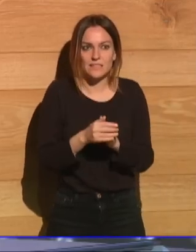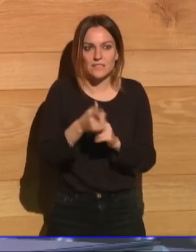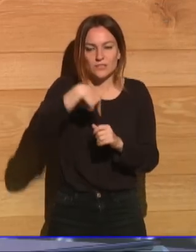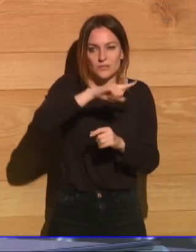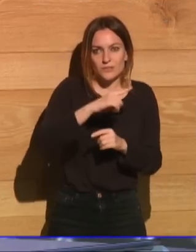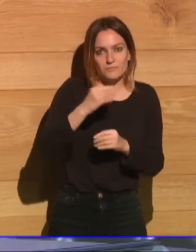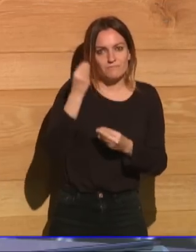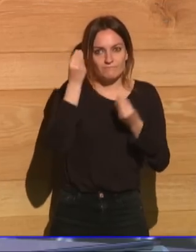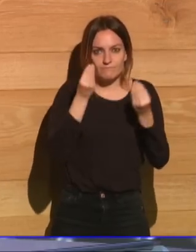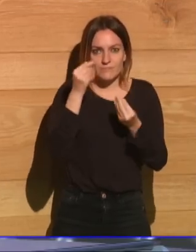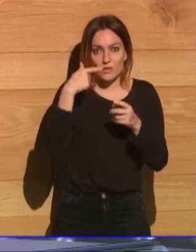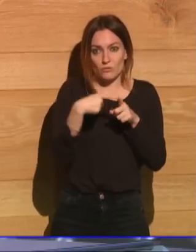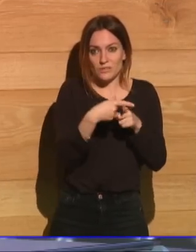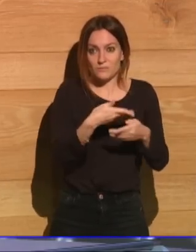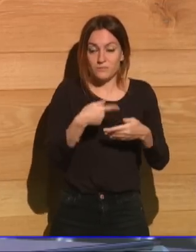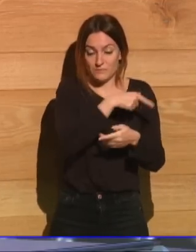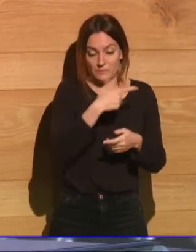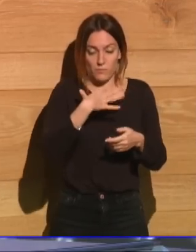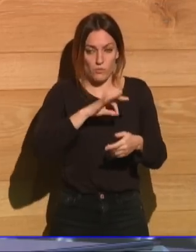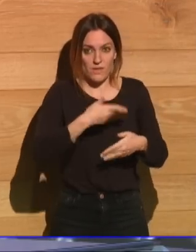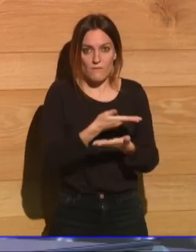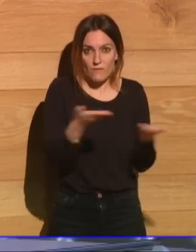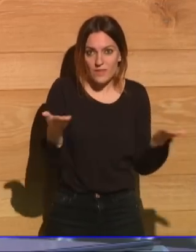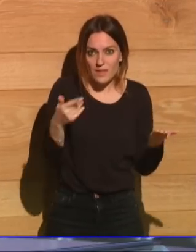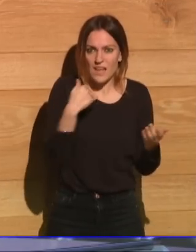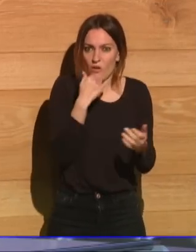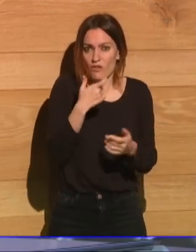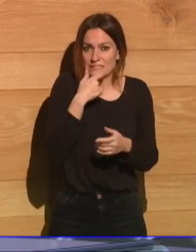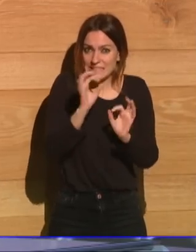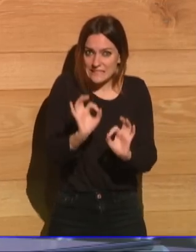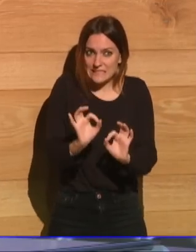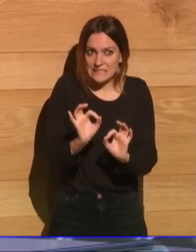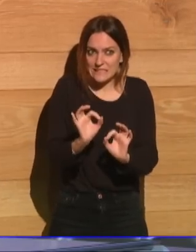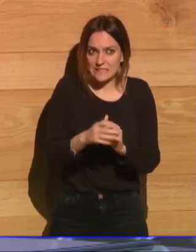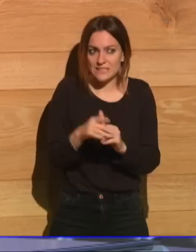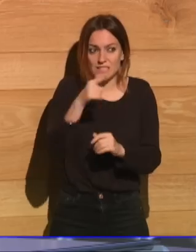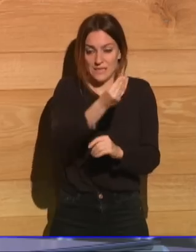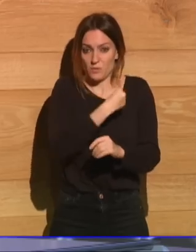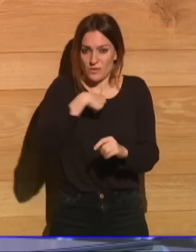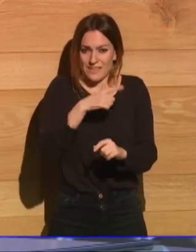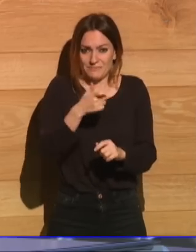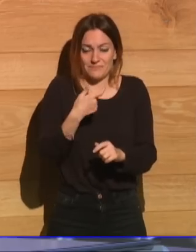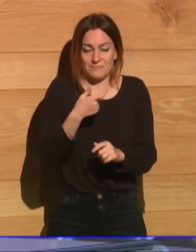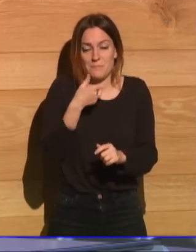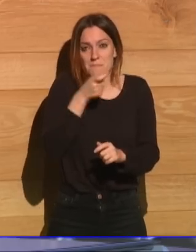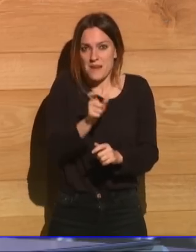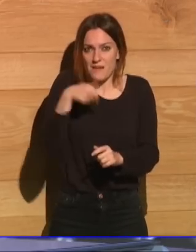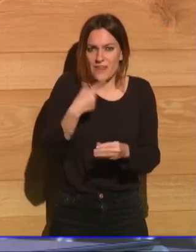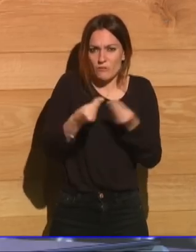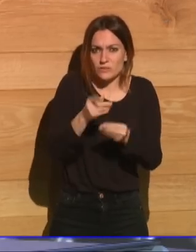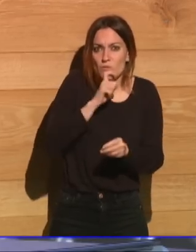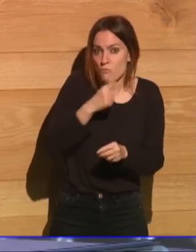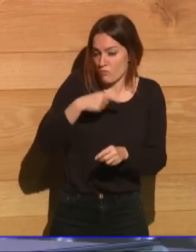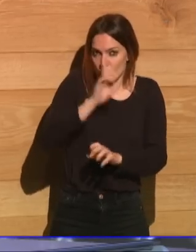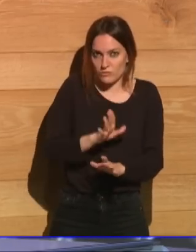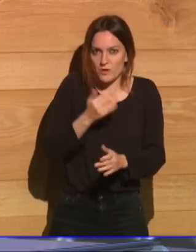que las cosas que él ofrece, que son más británicas, son muy, no me preguntéis qué significa exactamente este adjetivo o cómo se aplicó, pero